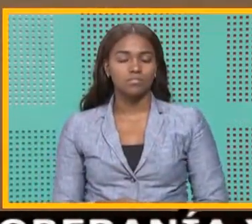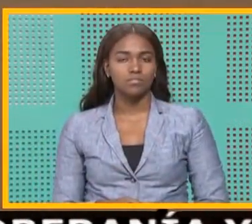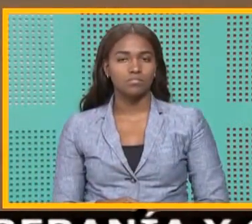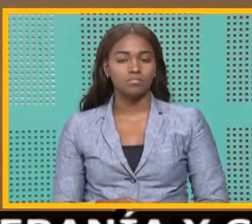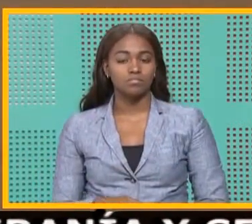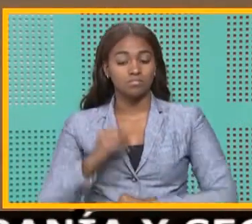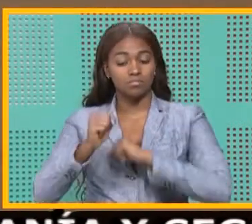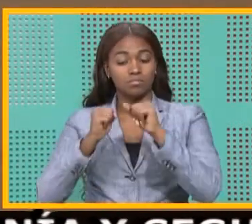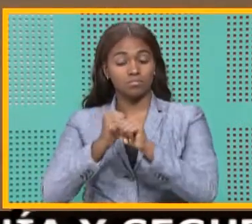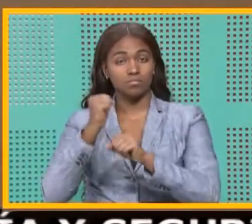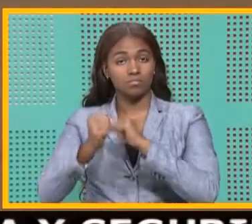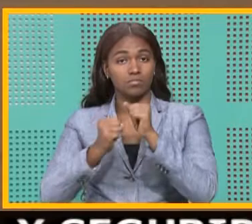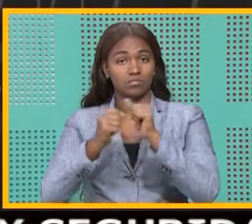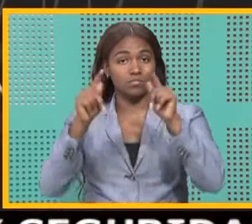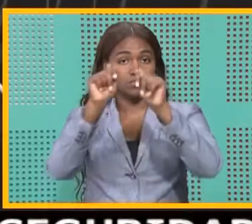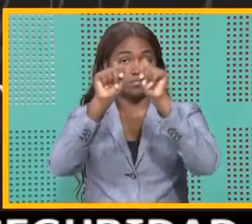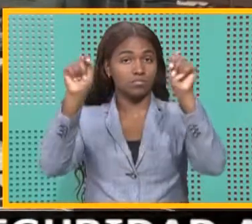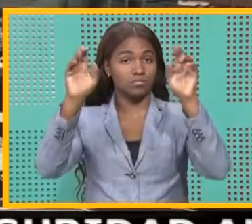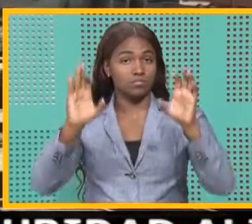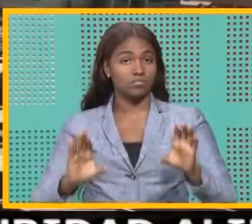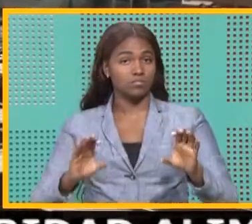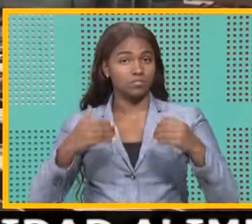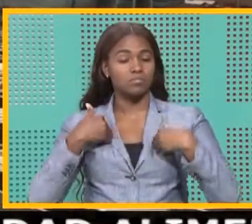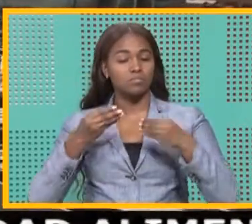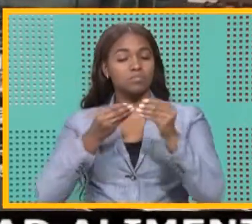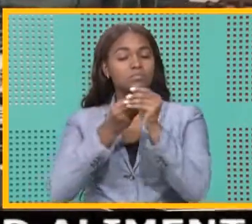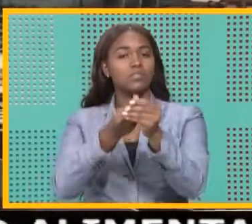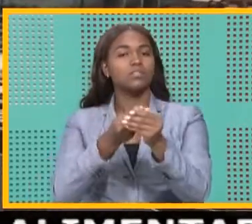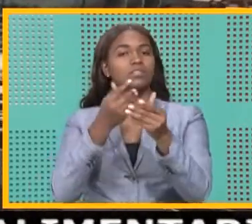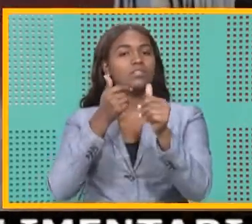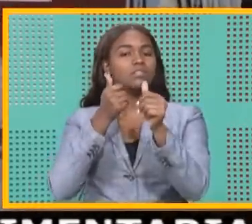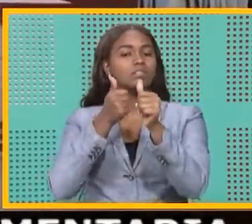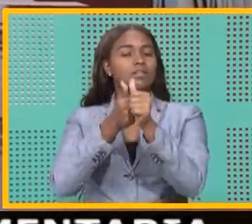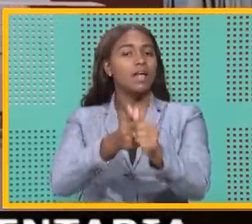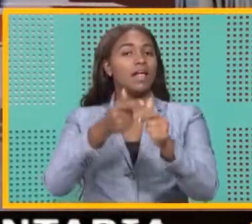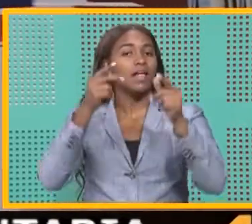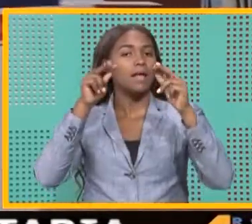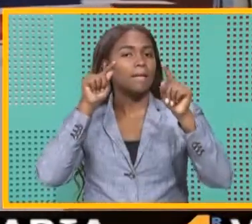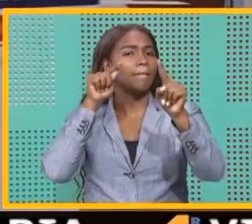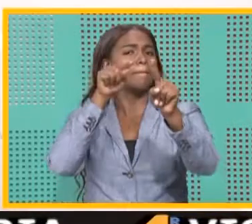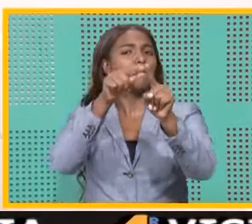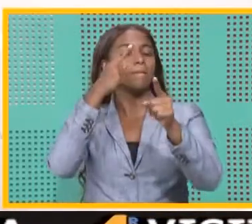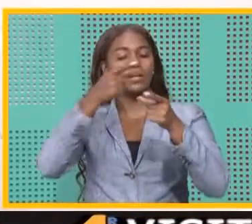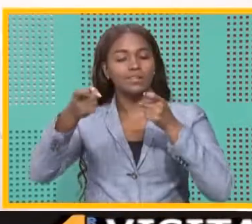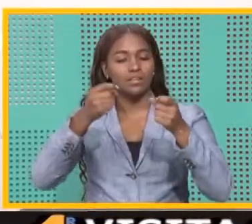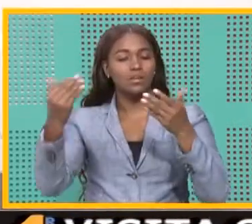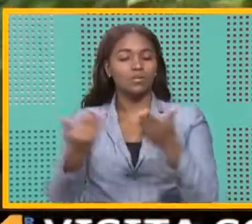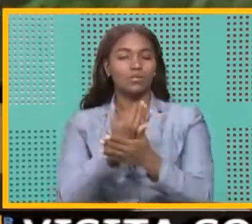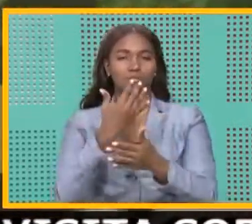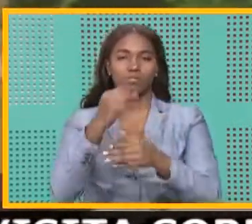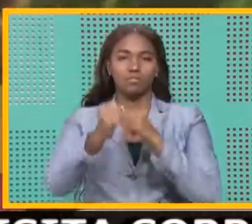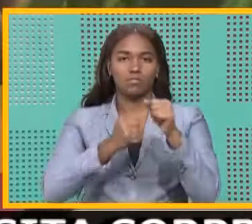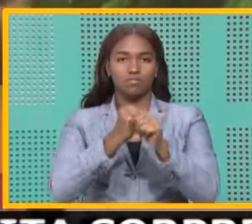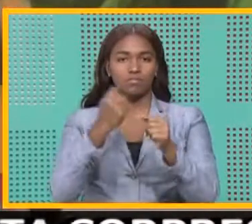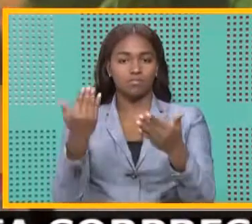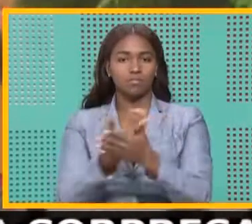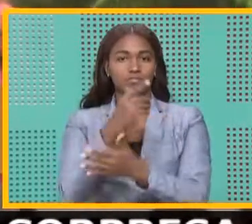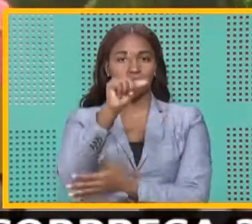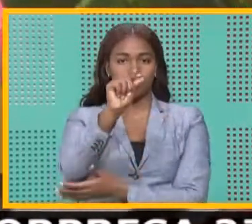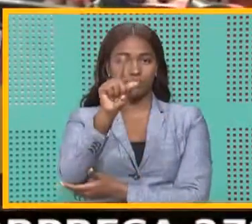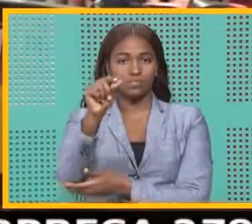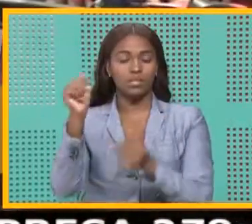Como cada año, el Tribunal Constitucional traza sus metas para la gestión del nuevo periodo e inicia el 2020 con